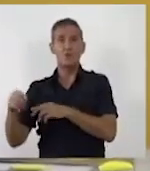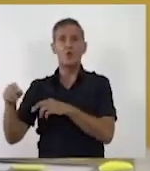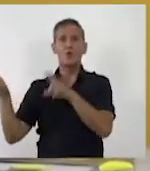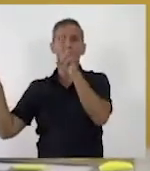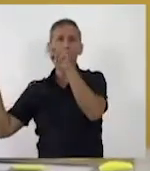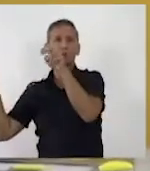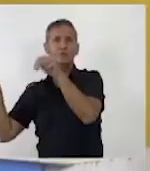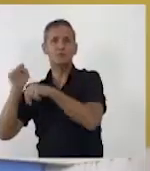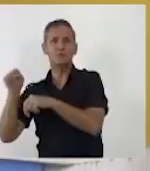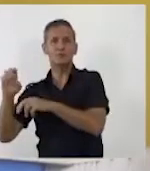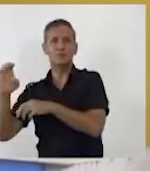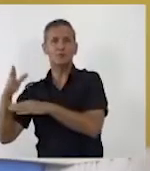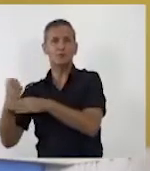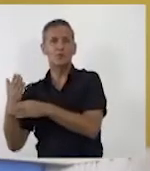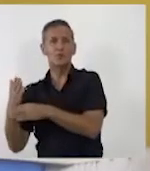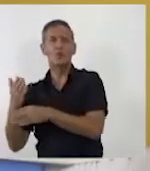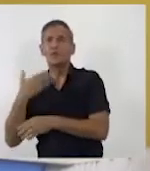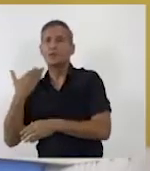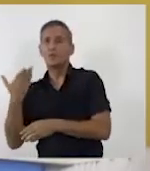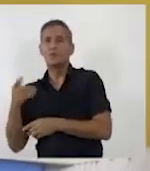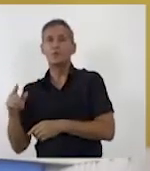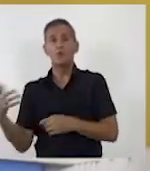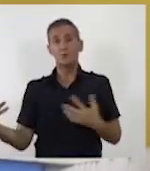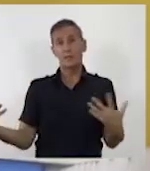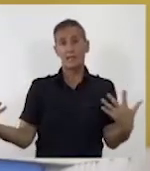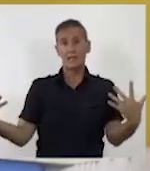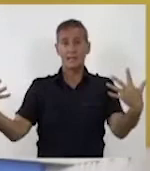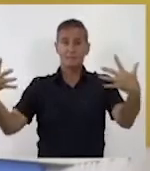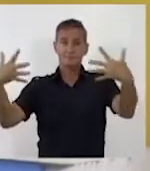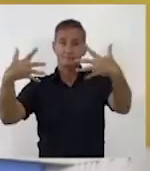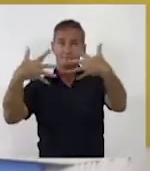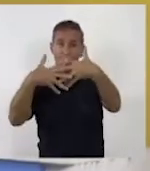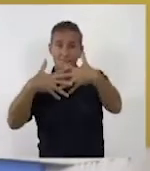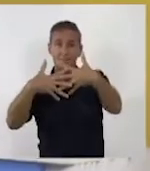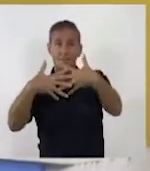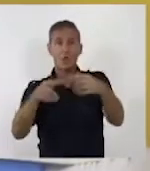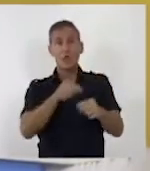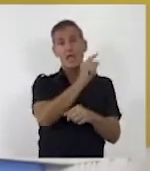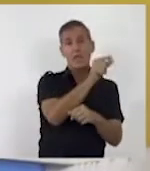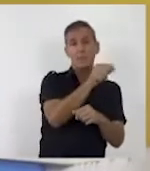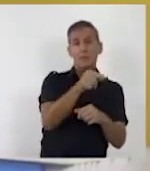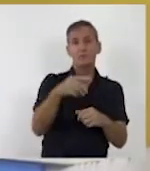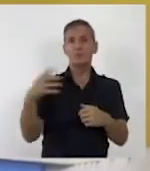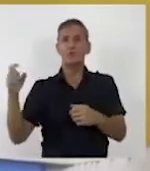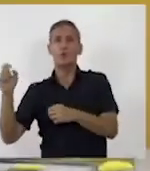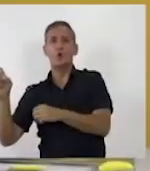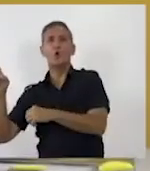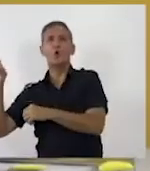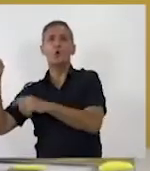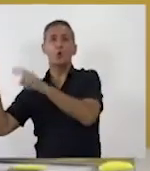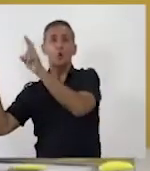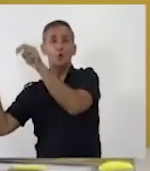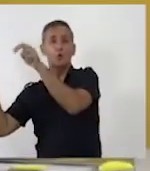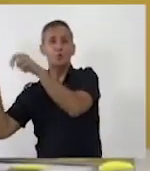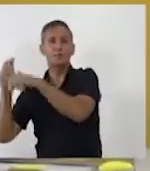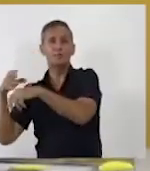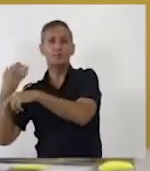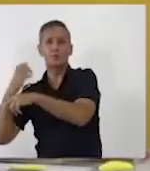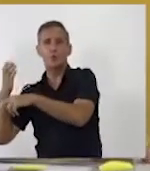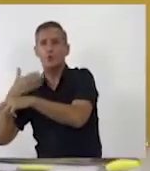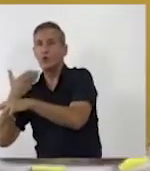estos cuentos y ustedes van a hacer corresponder los personajes con los títulos de los cuentos si es